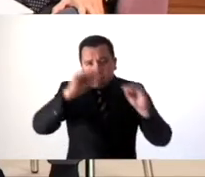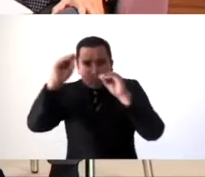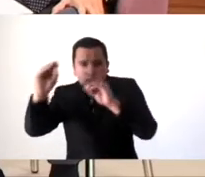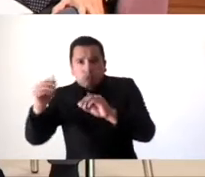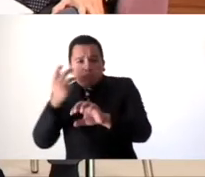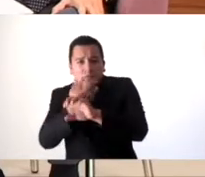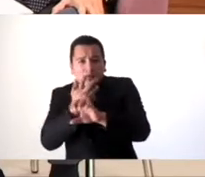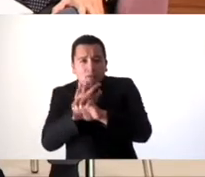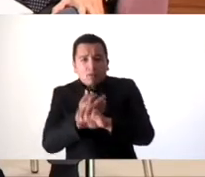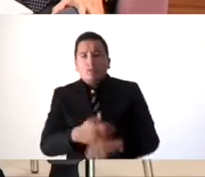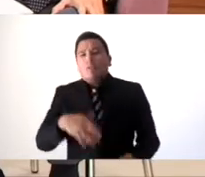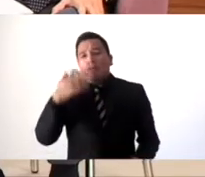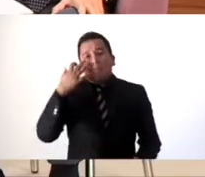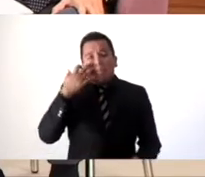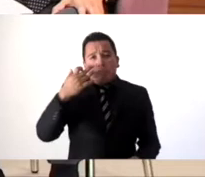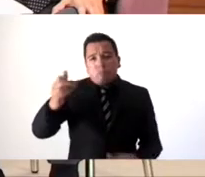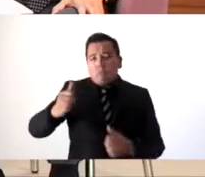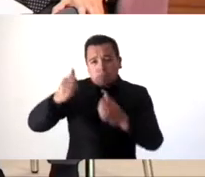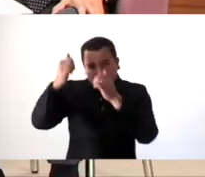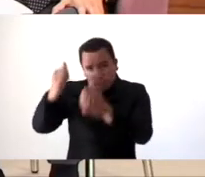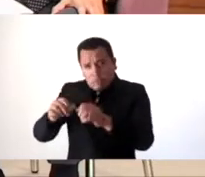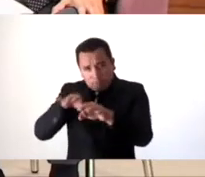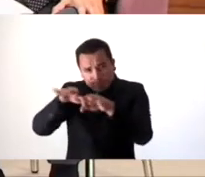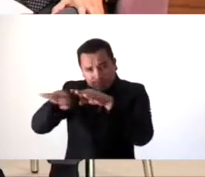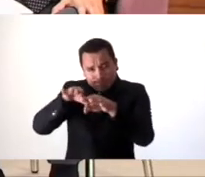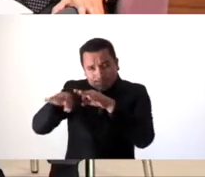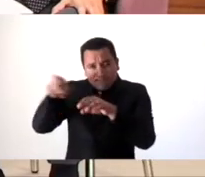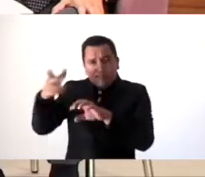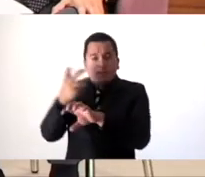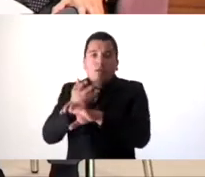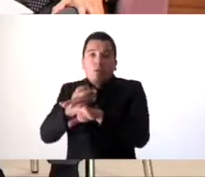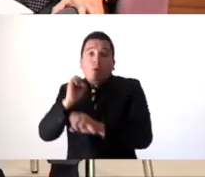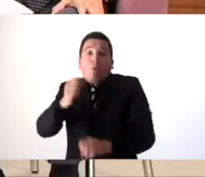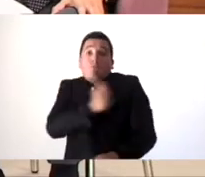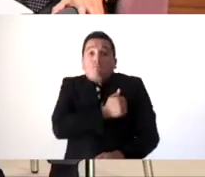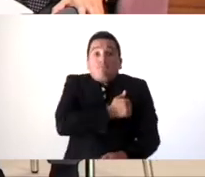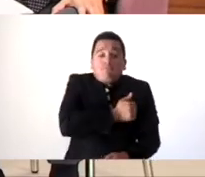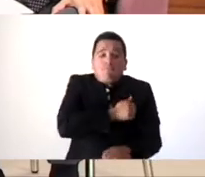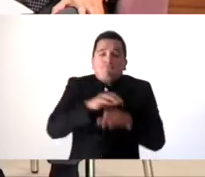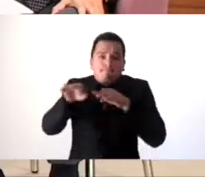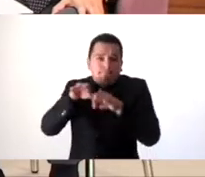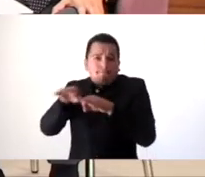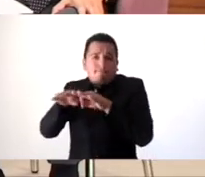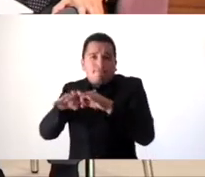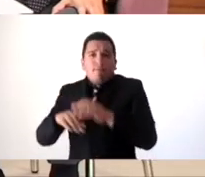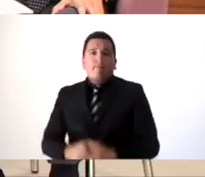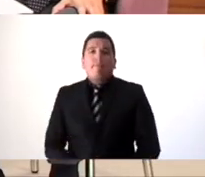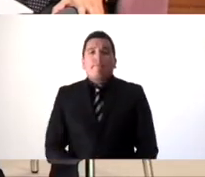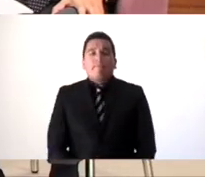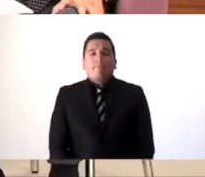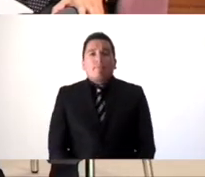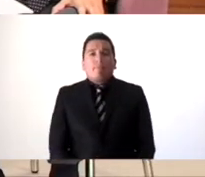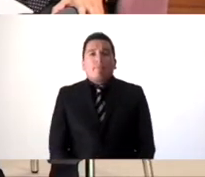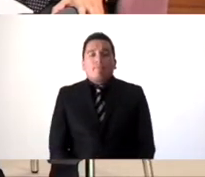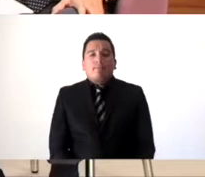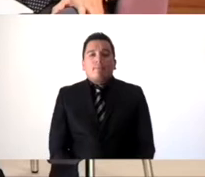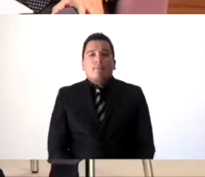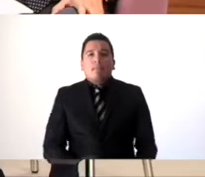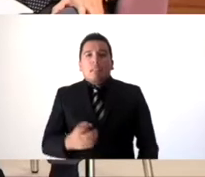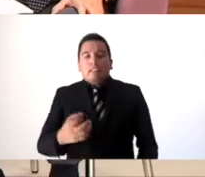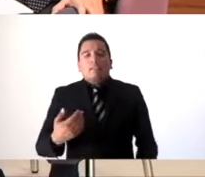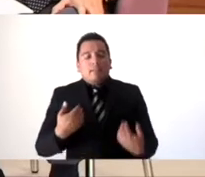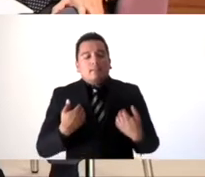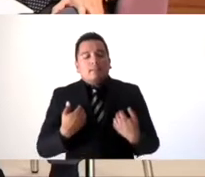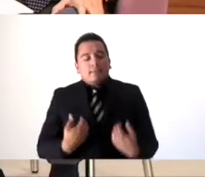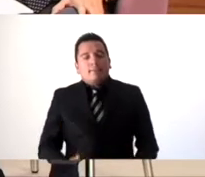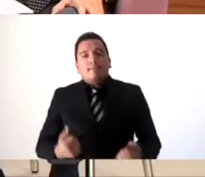migrante, ¿sí? Van por periodos muy largos también a trabajar a Estados Unidos, a Canadá, y ha